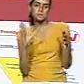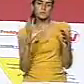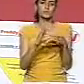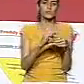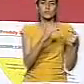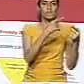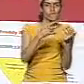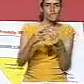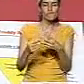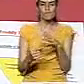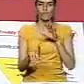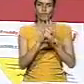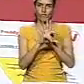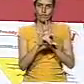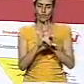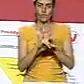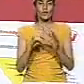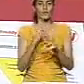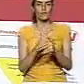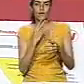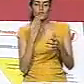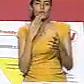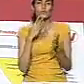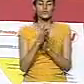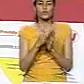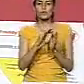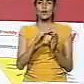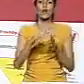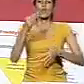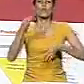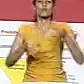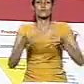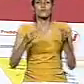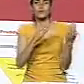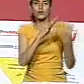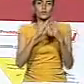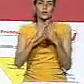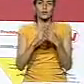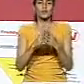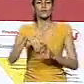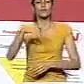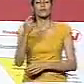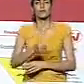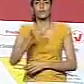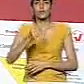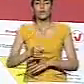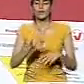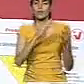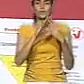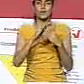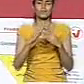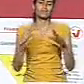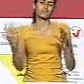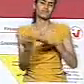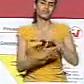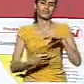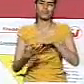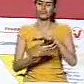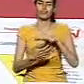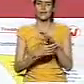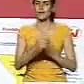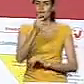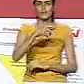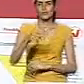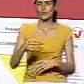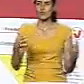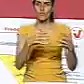otra serie de leyes. Entonces, luego tendremos que ir a legislar sobre la justicia comunal y los tribunales comunales. Porque hay una serie de conflictos entre ciudadanos o